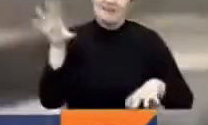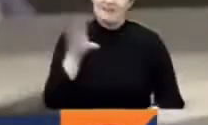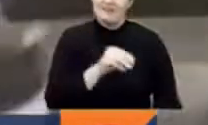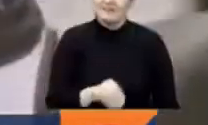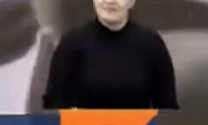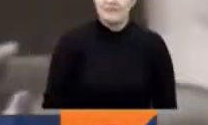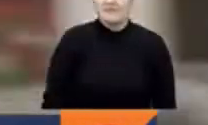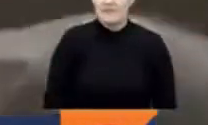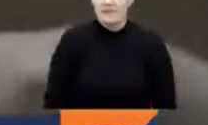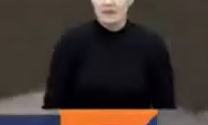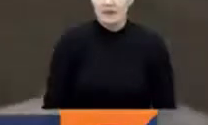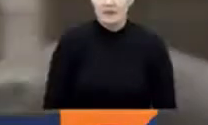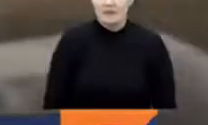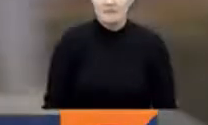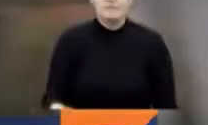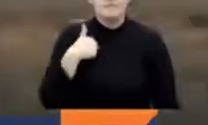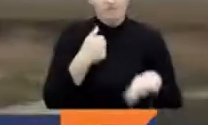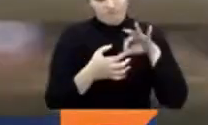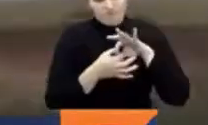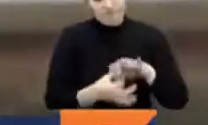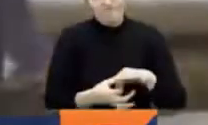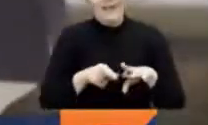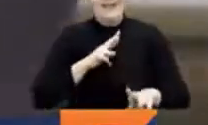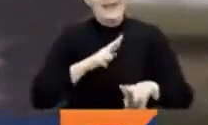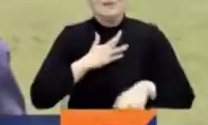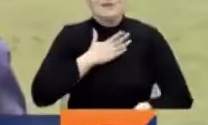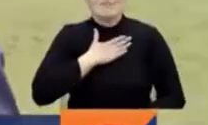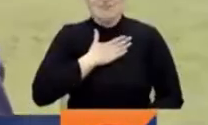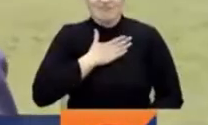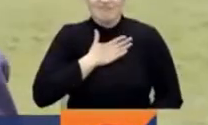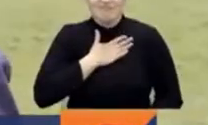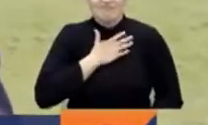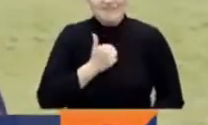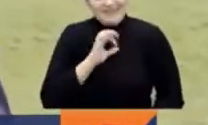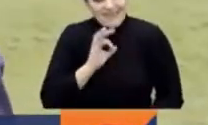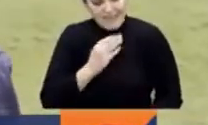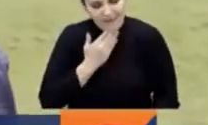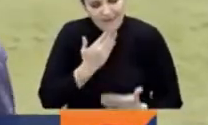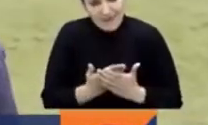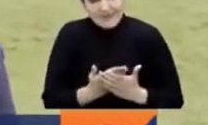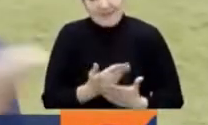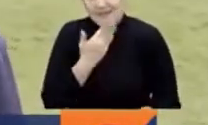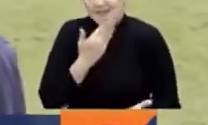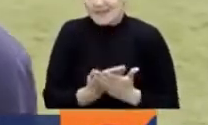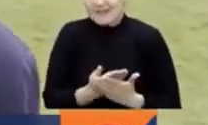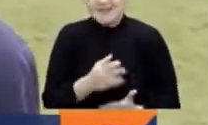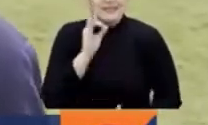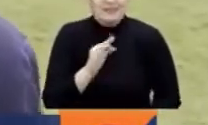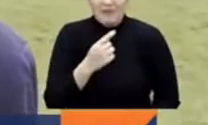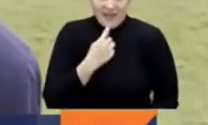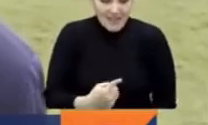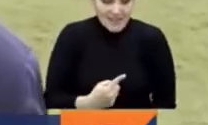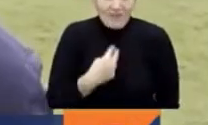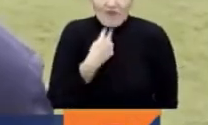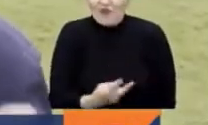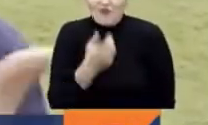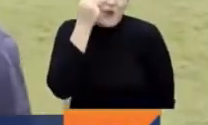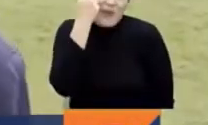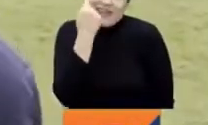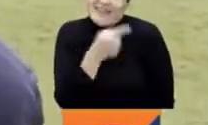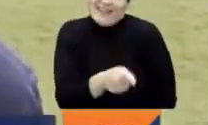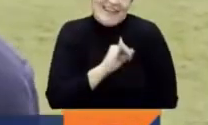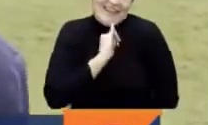En mi relación personal con el caballo, yo trato de siempre agradecerle, tratar de agradecerle diciéndoselo, aunque capaz que no me